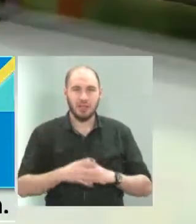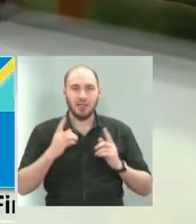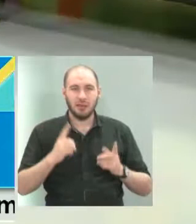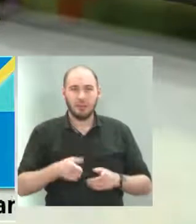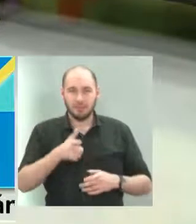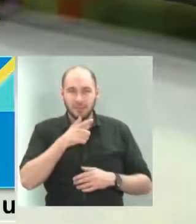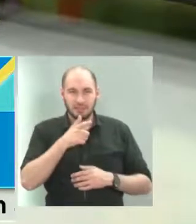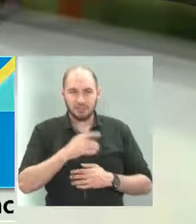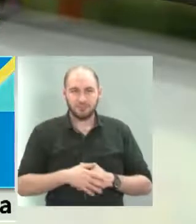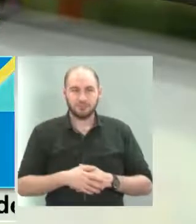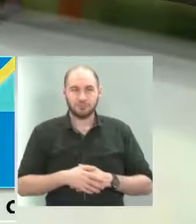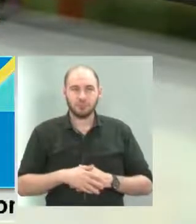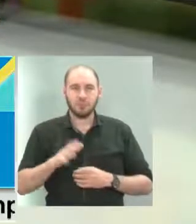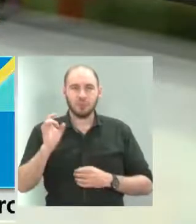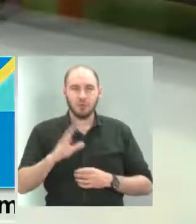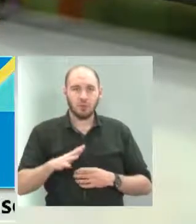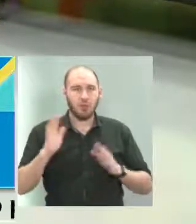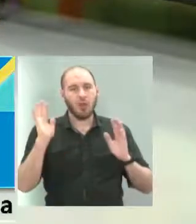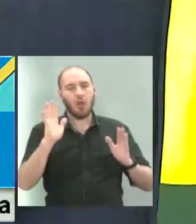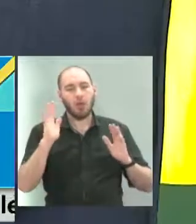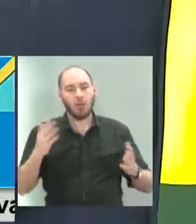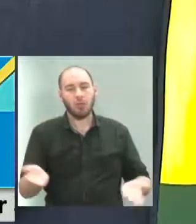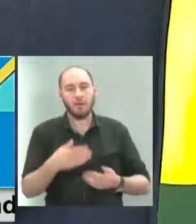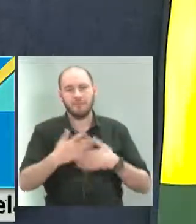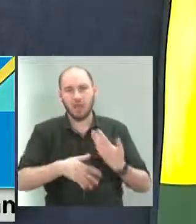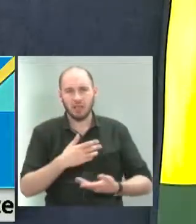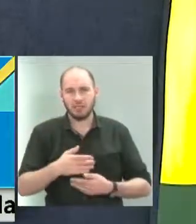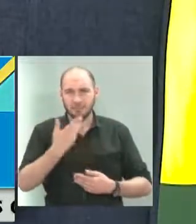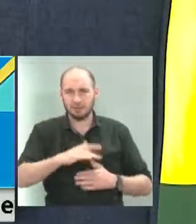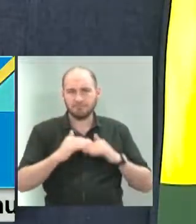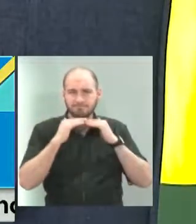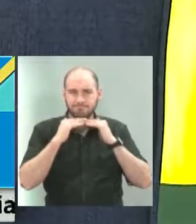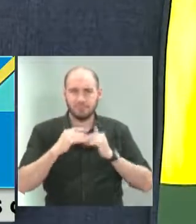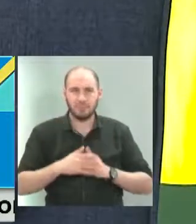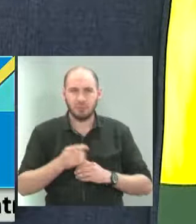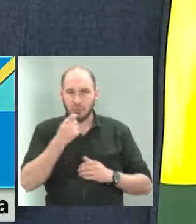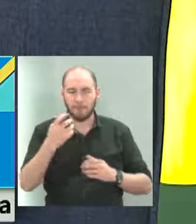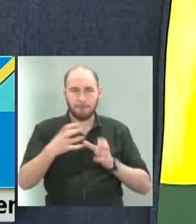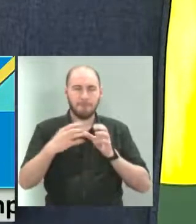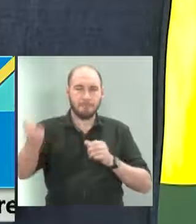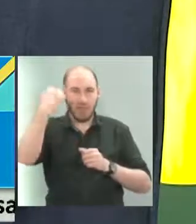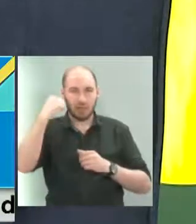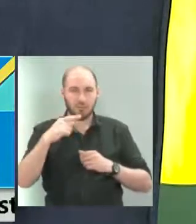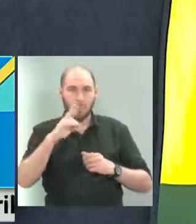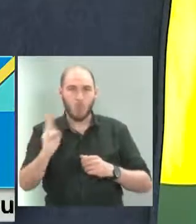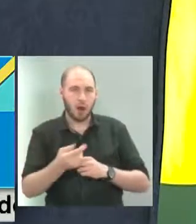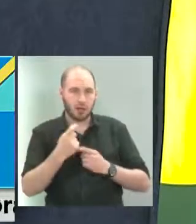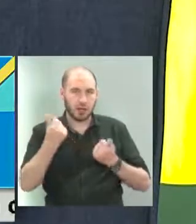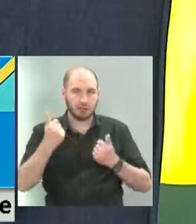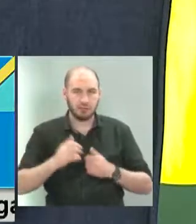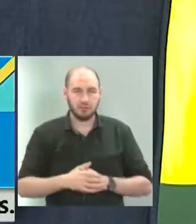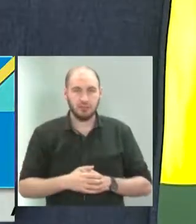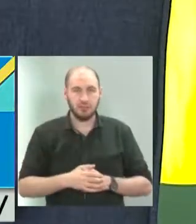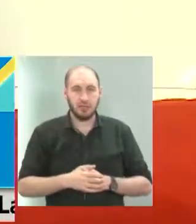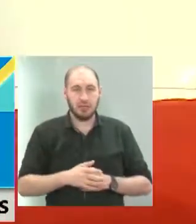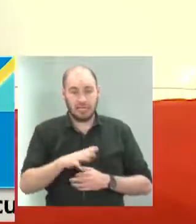que no es solamente la hinchada, la violencia, que como espectador te pueden poner un piedrazo en la cabeza o puedes terminar muerto, sino